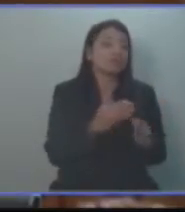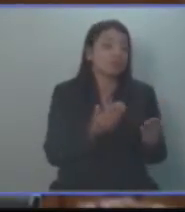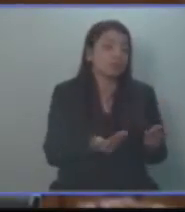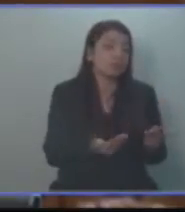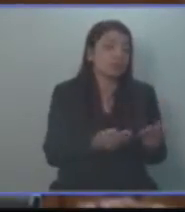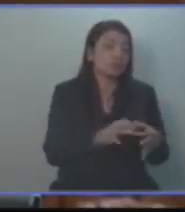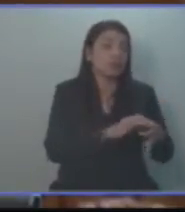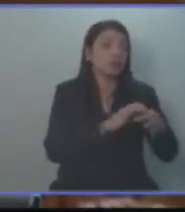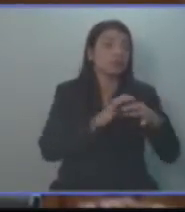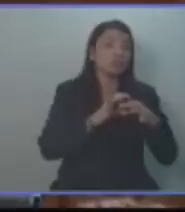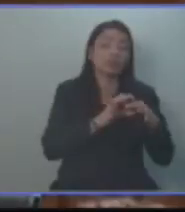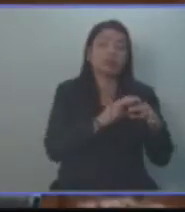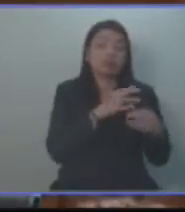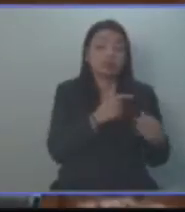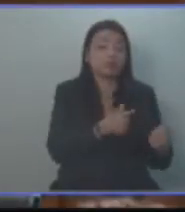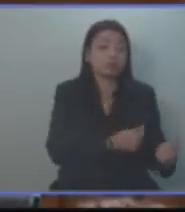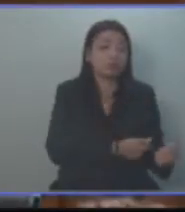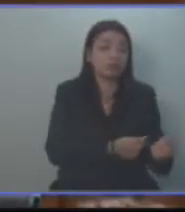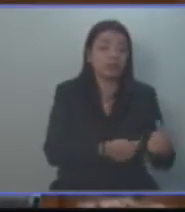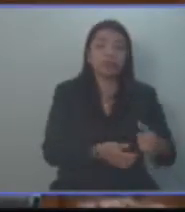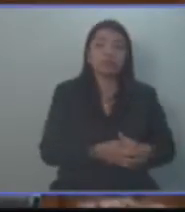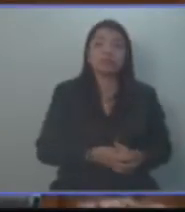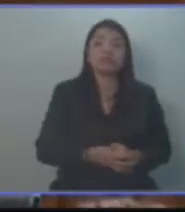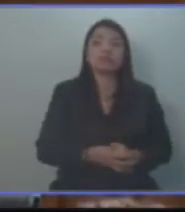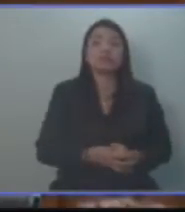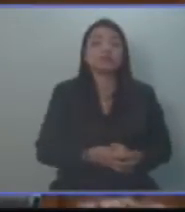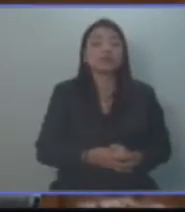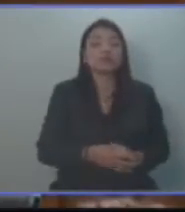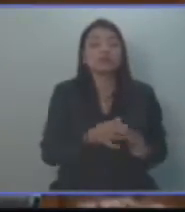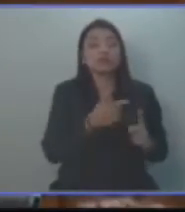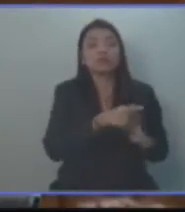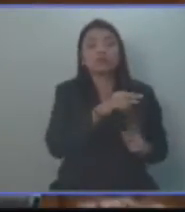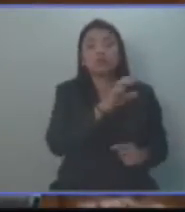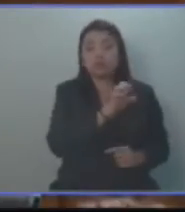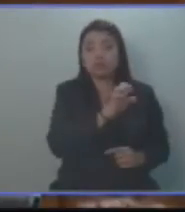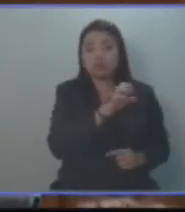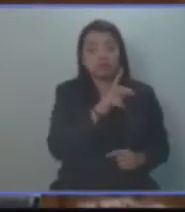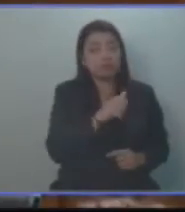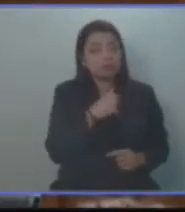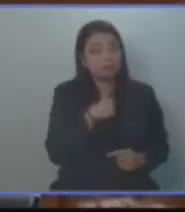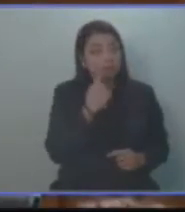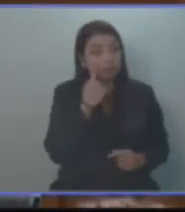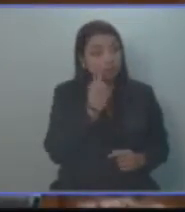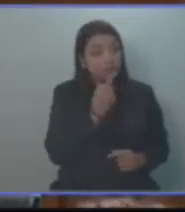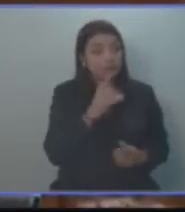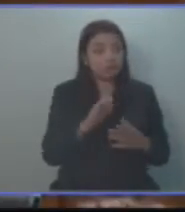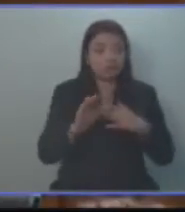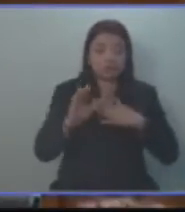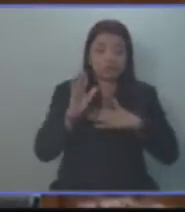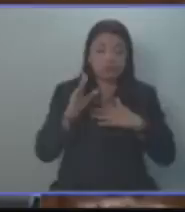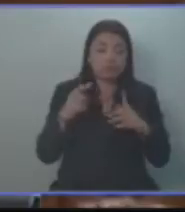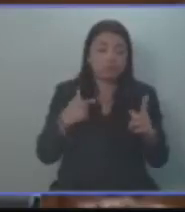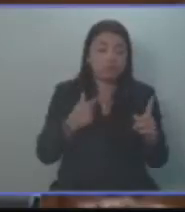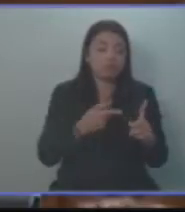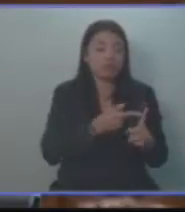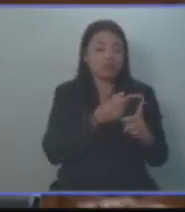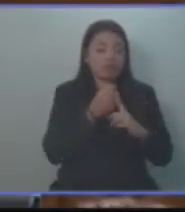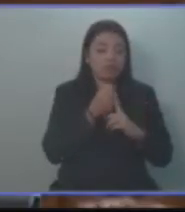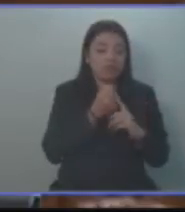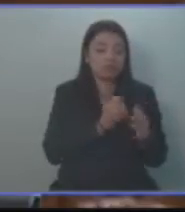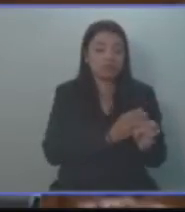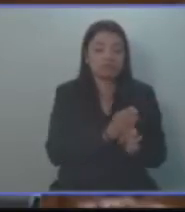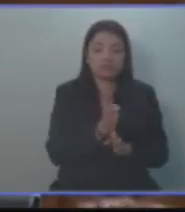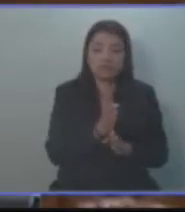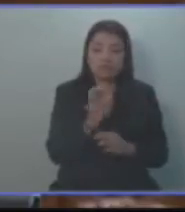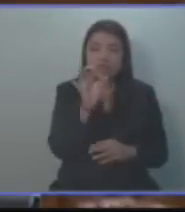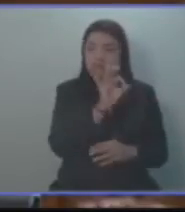en coordinación con los hospitales escuela. E, velar por el cumplimiento de los objetivos académicos y la